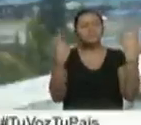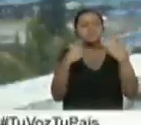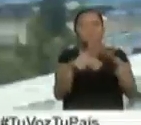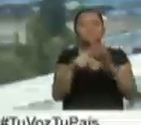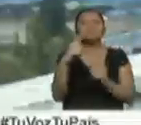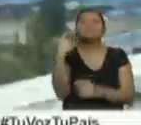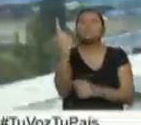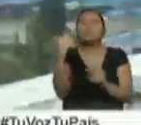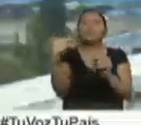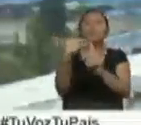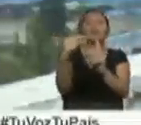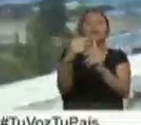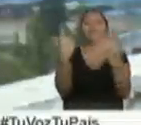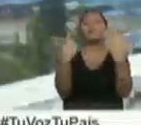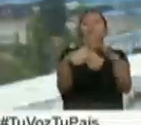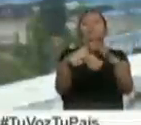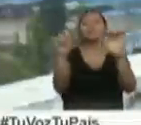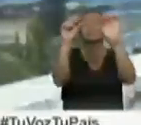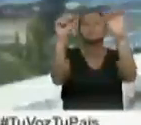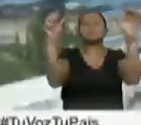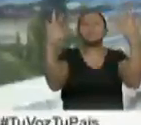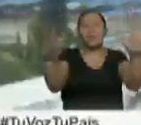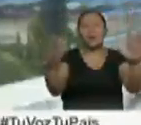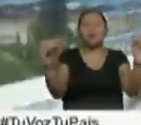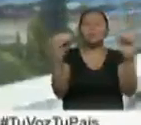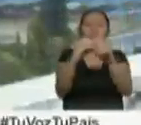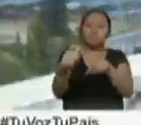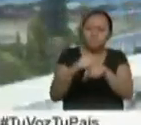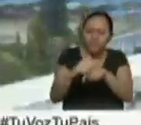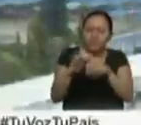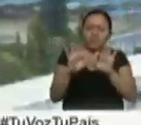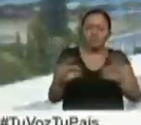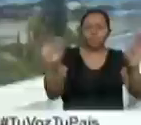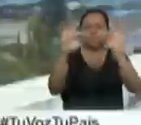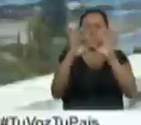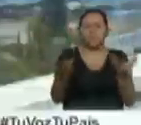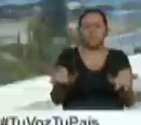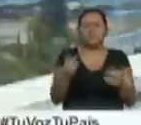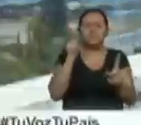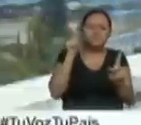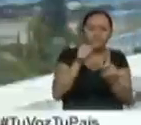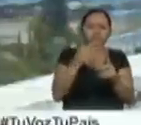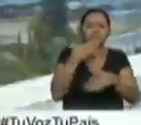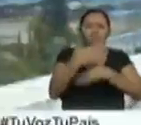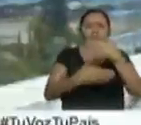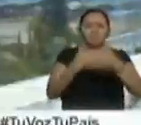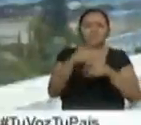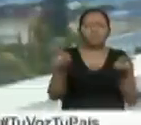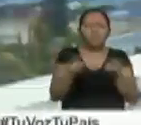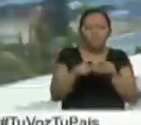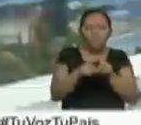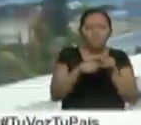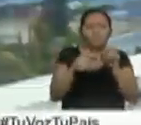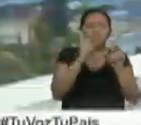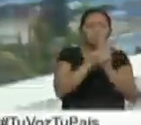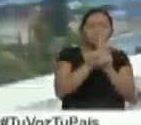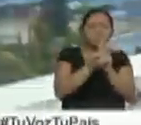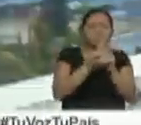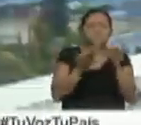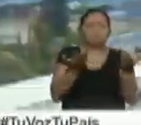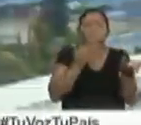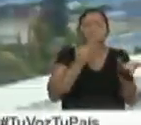inclusión, no solo en palabra, sino en práctica. La práctica está en que las personas con discapacidad han